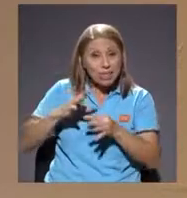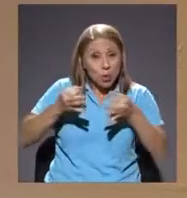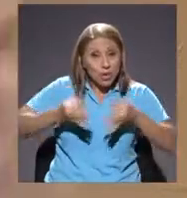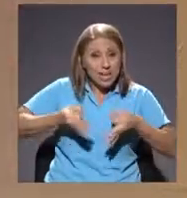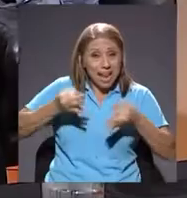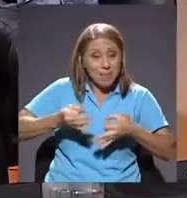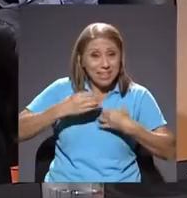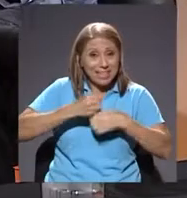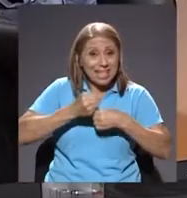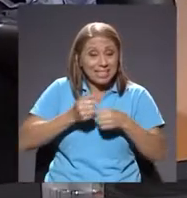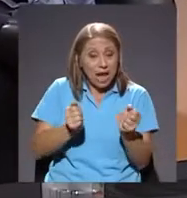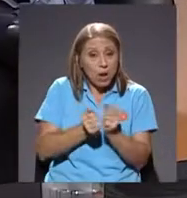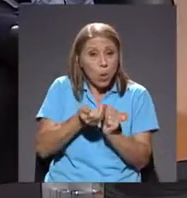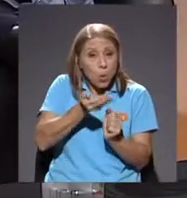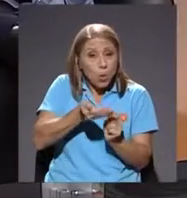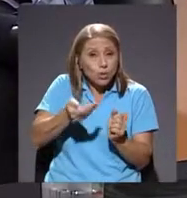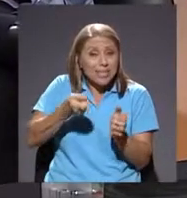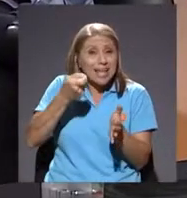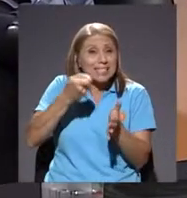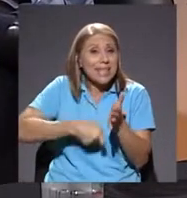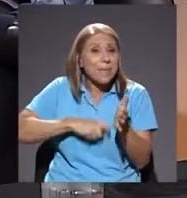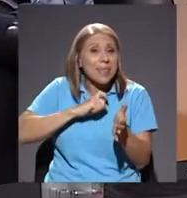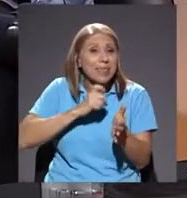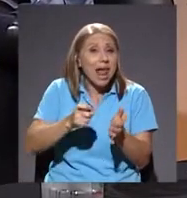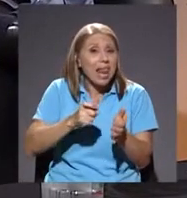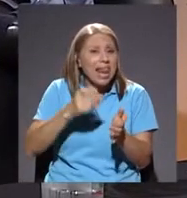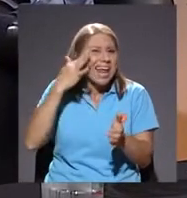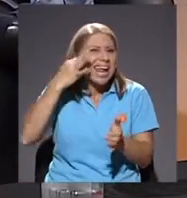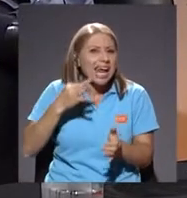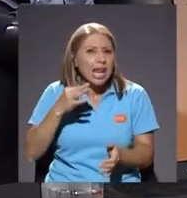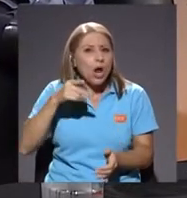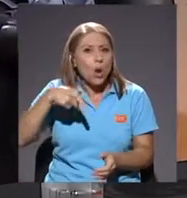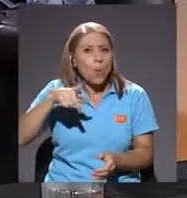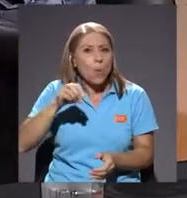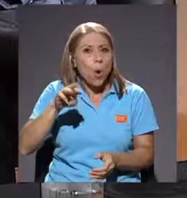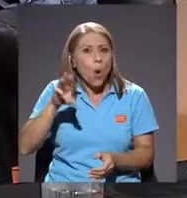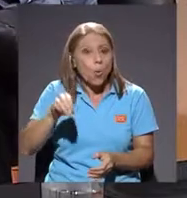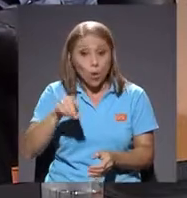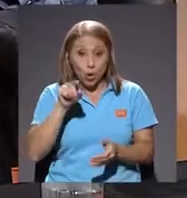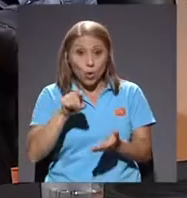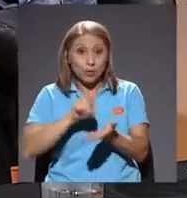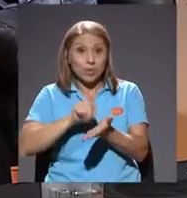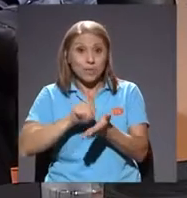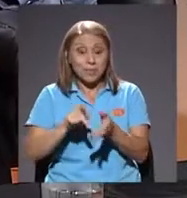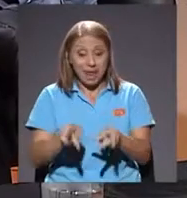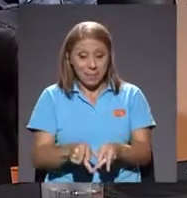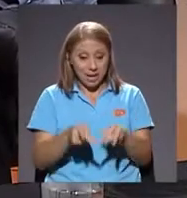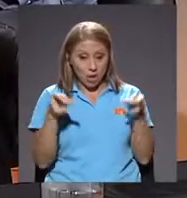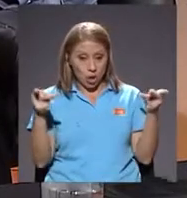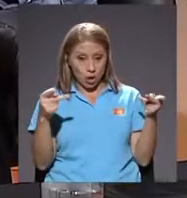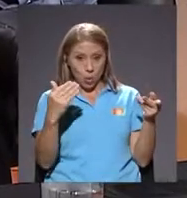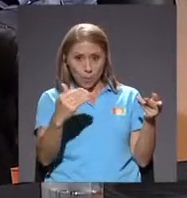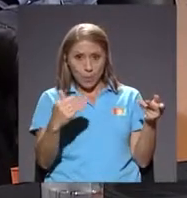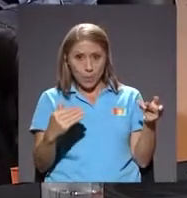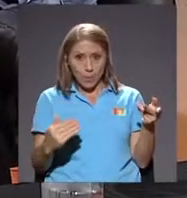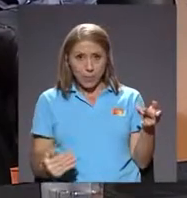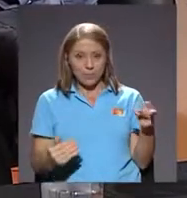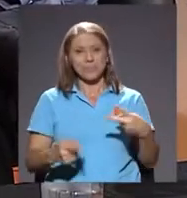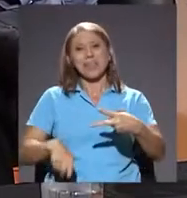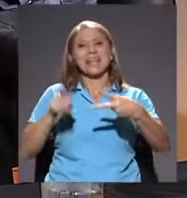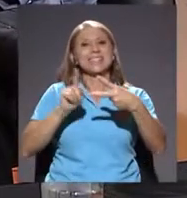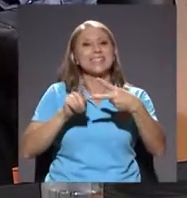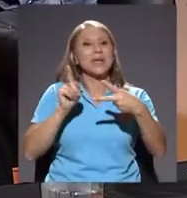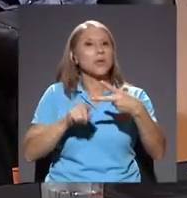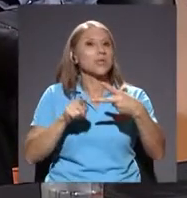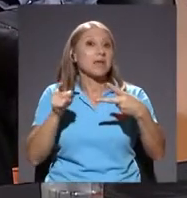plomo que con eso se imprime él entonces mi una segunda visión de las imprentas es un lugar donde